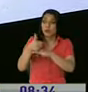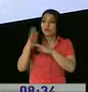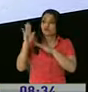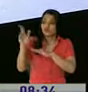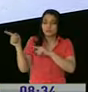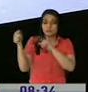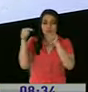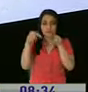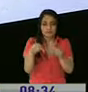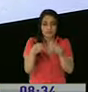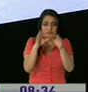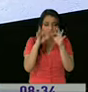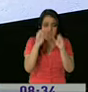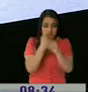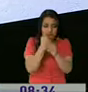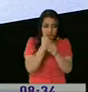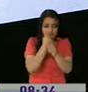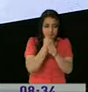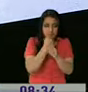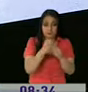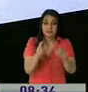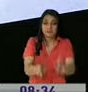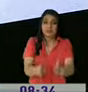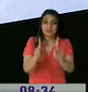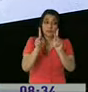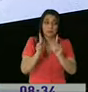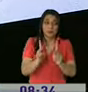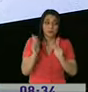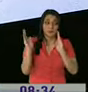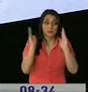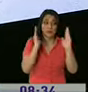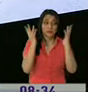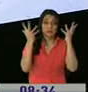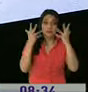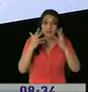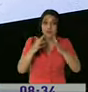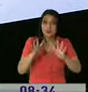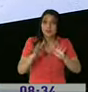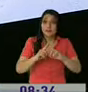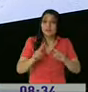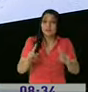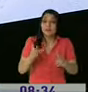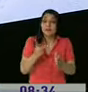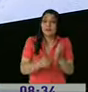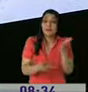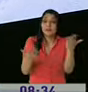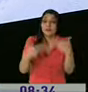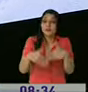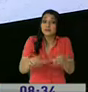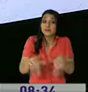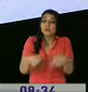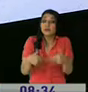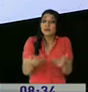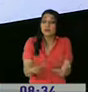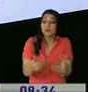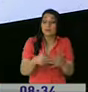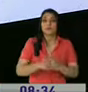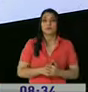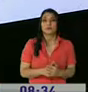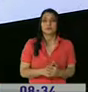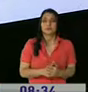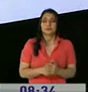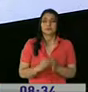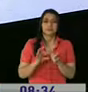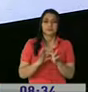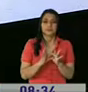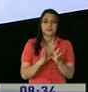llegó, estaban haciendo el trabajo de instalar un puente provisional, Bailey, y veamos cómo quedó luego de la situación. Así que, mi querida Priscila, buenos